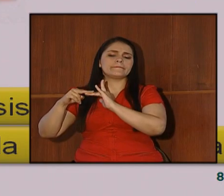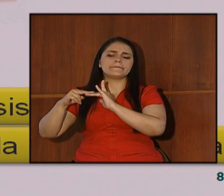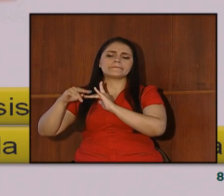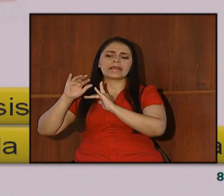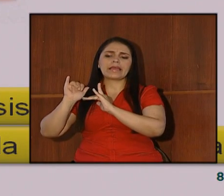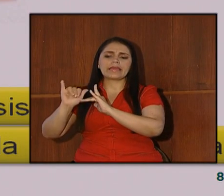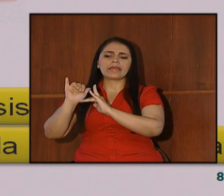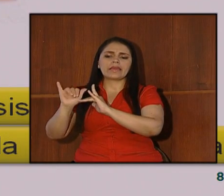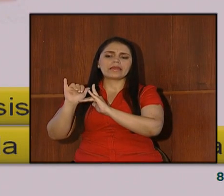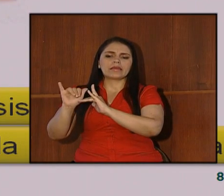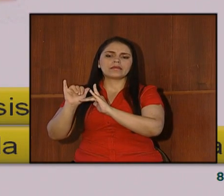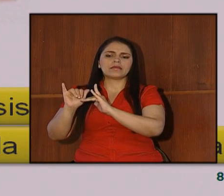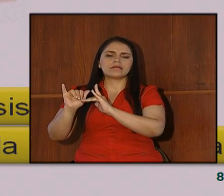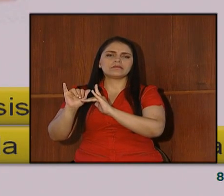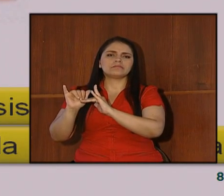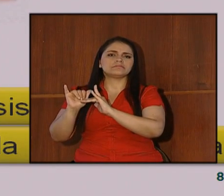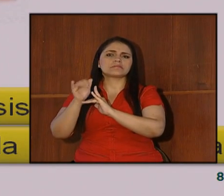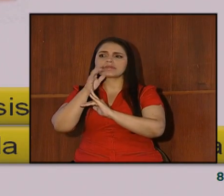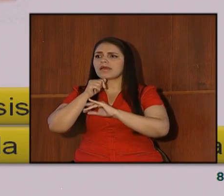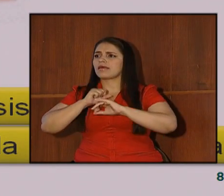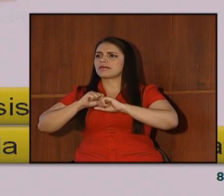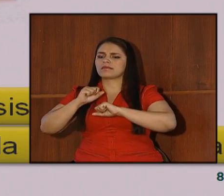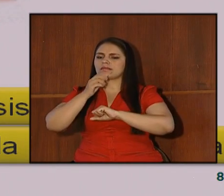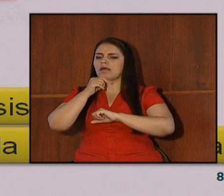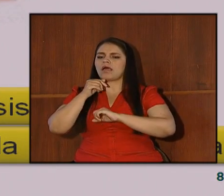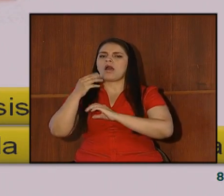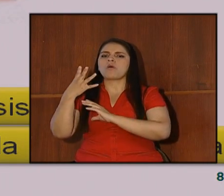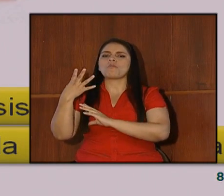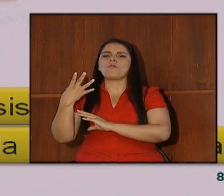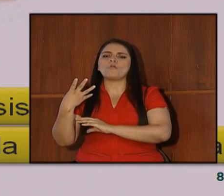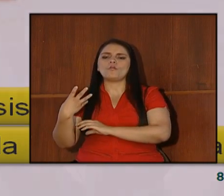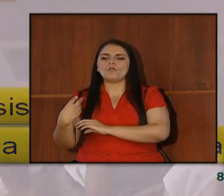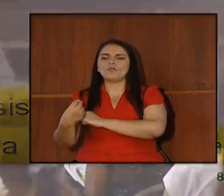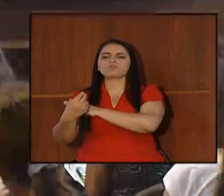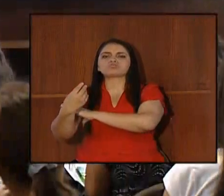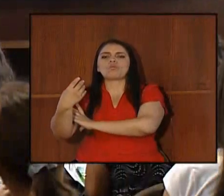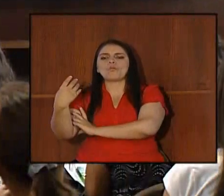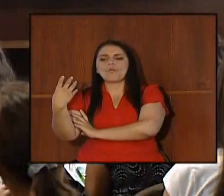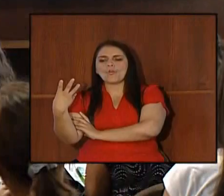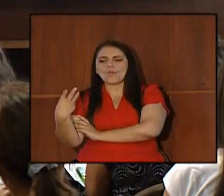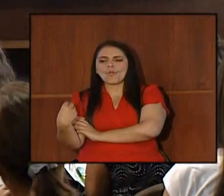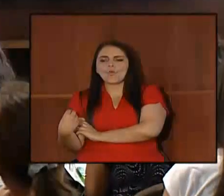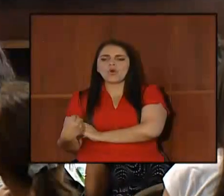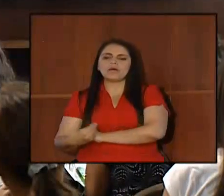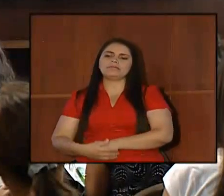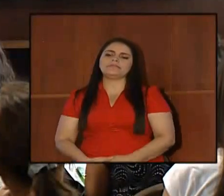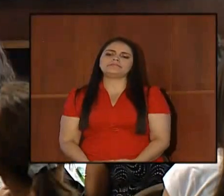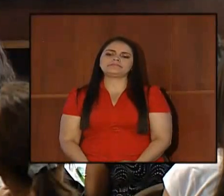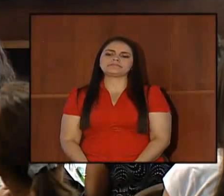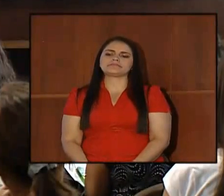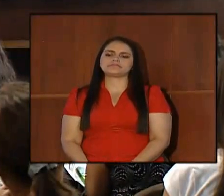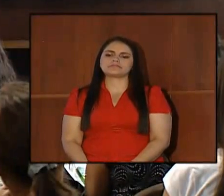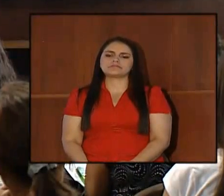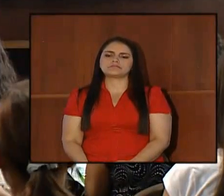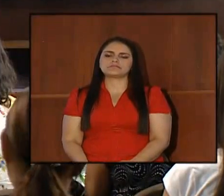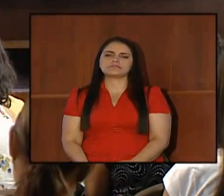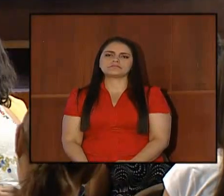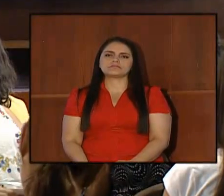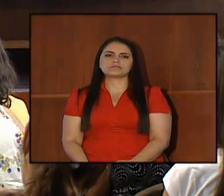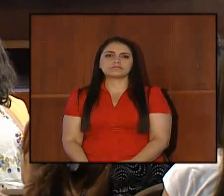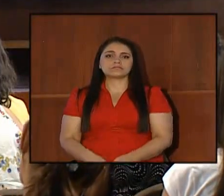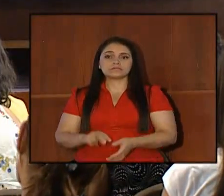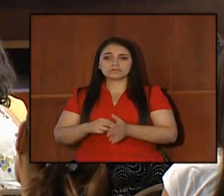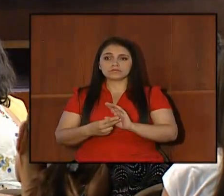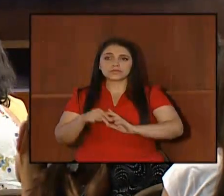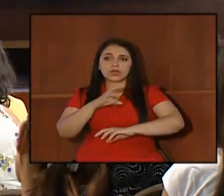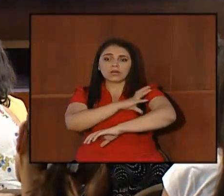está inactivo, se va volviendo flaquita. ¿El músculo desaparece? No.